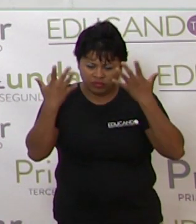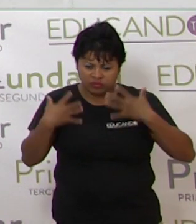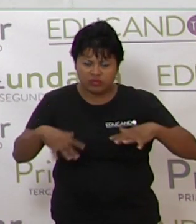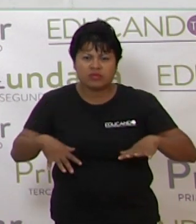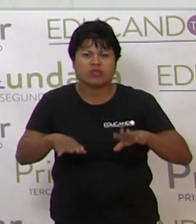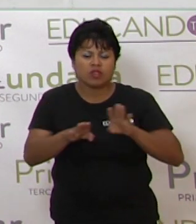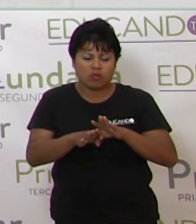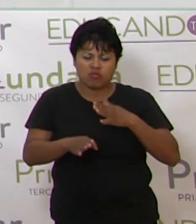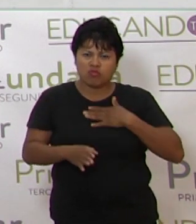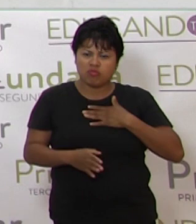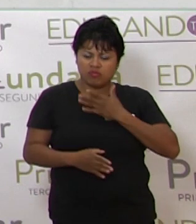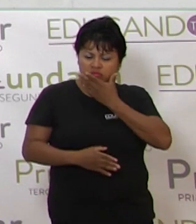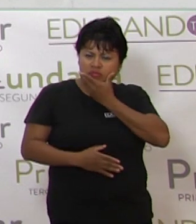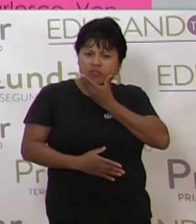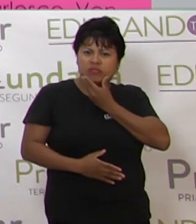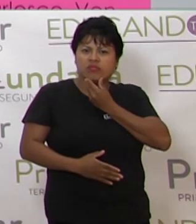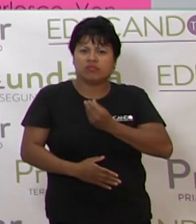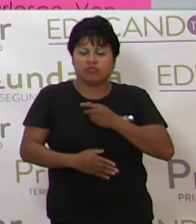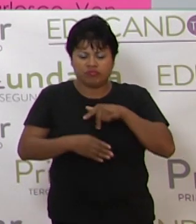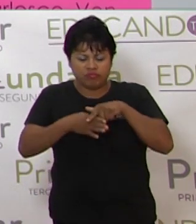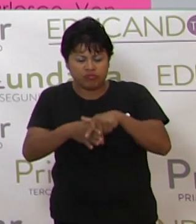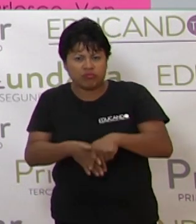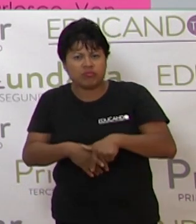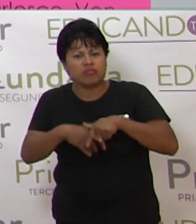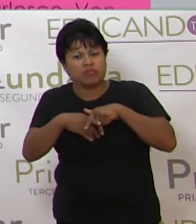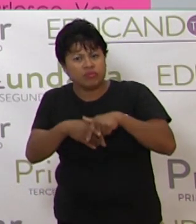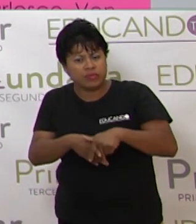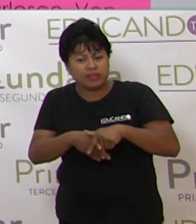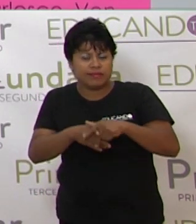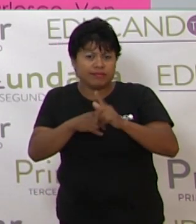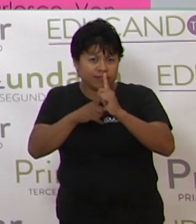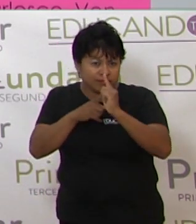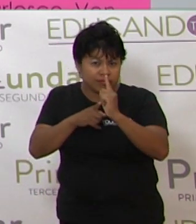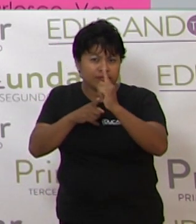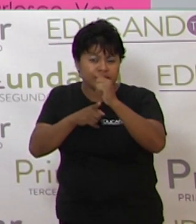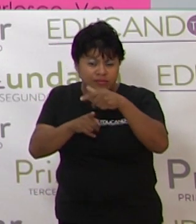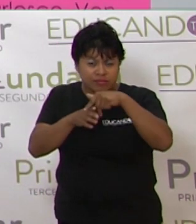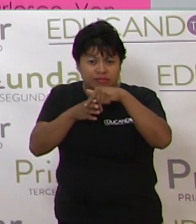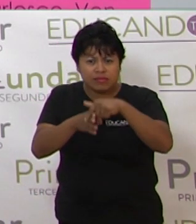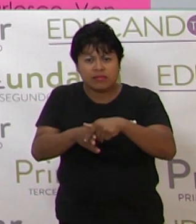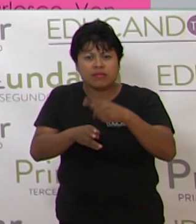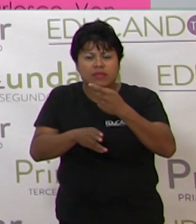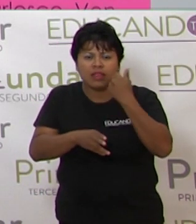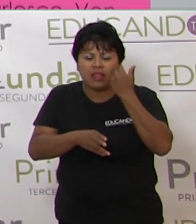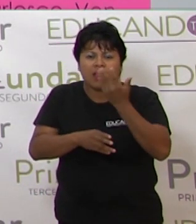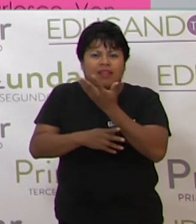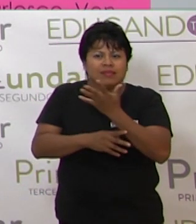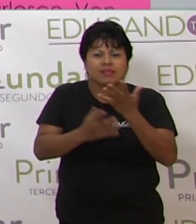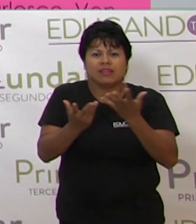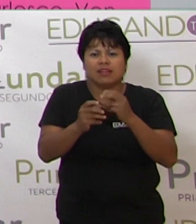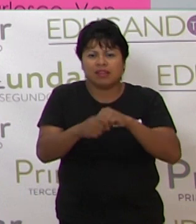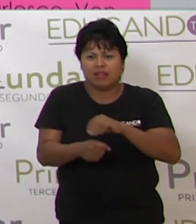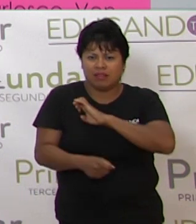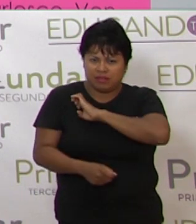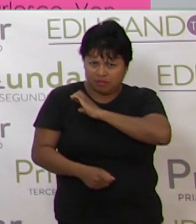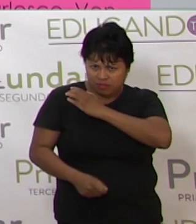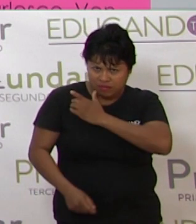de caballero andante y embarcarse en una serie de aventuras en